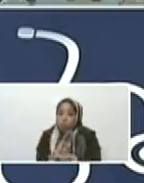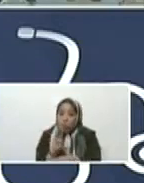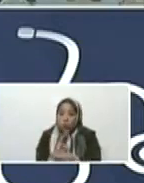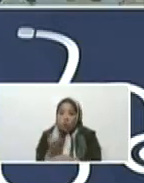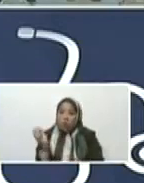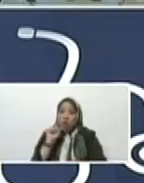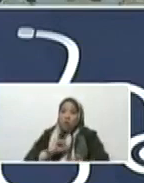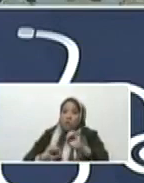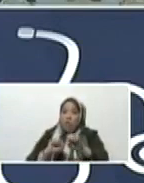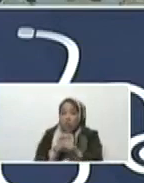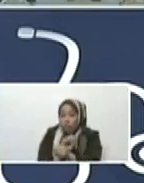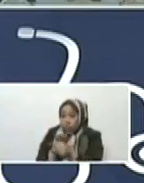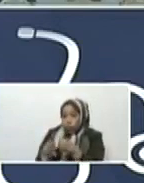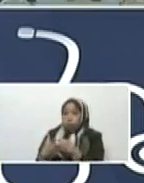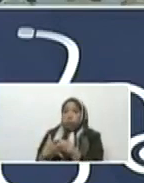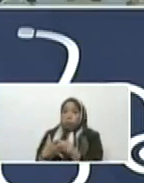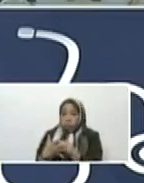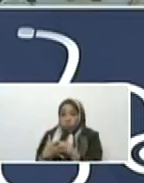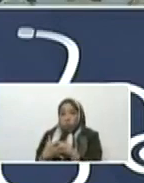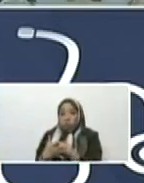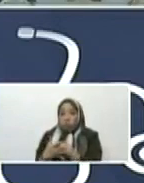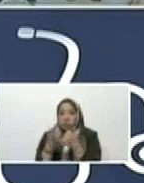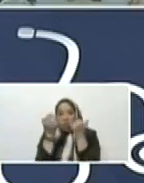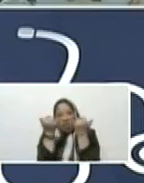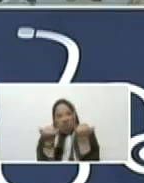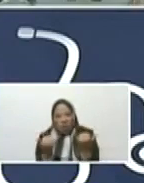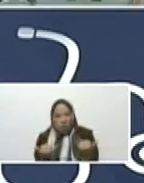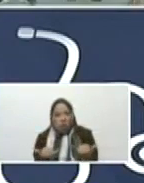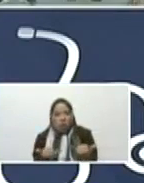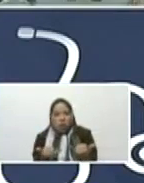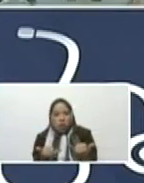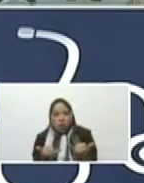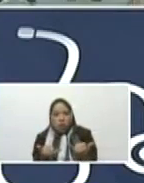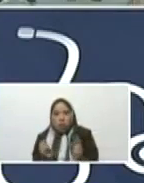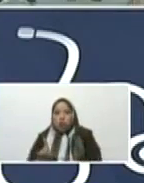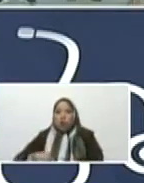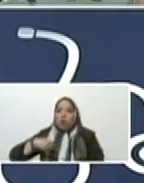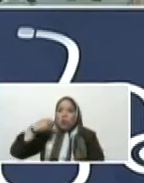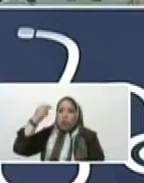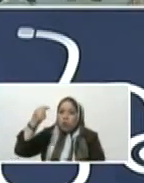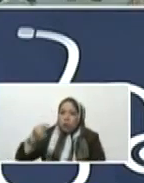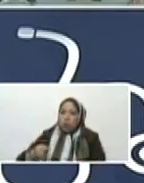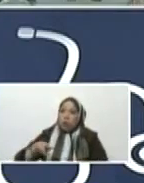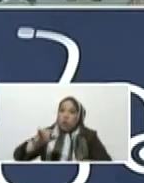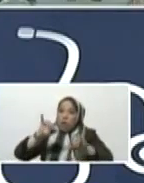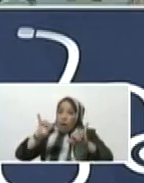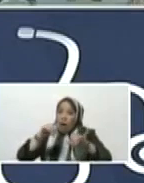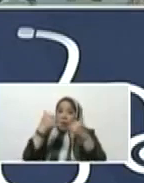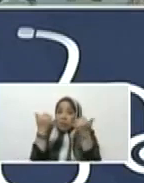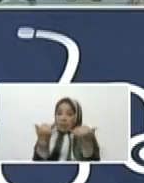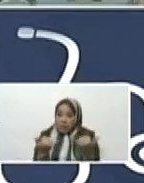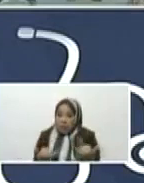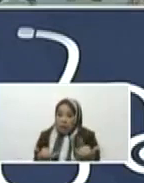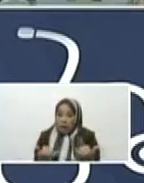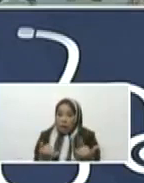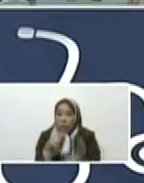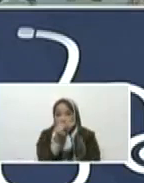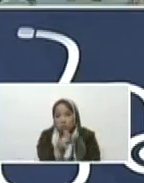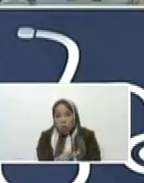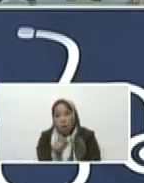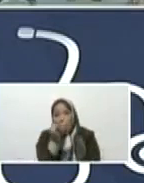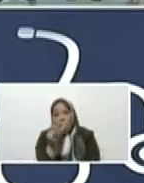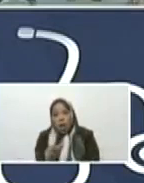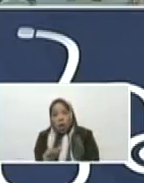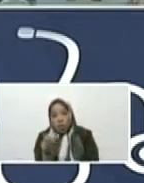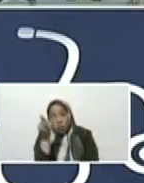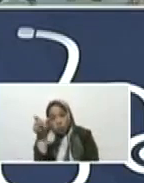frente al coronavirus. Ahora, luego que el coronavirus ya ha disminuido su